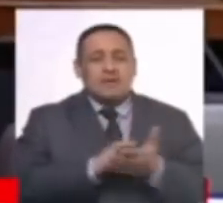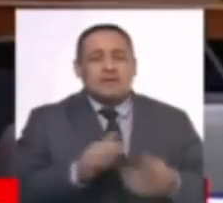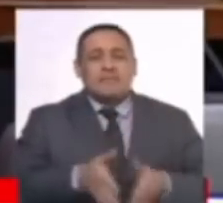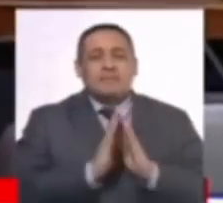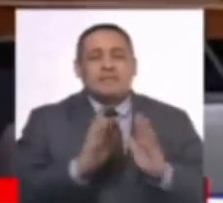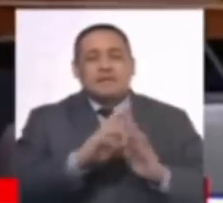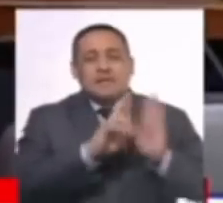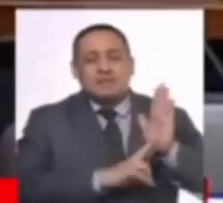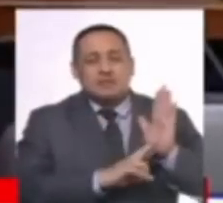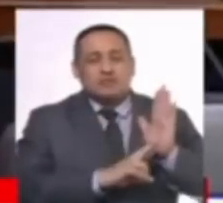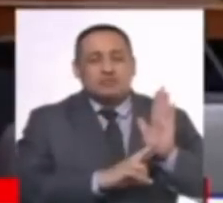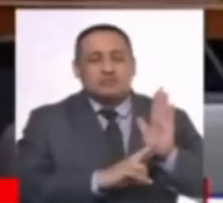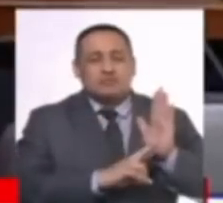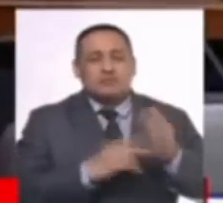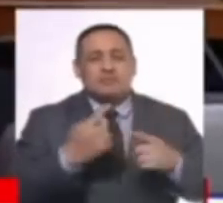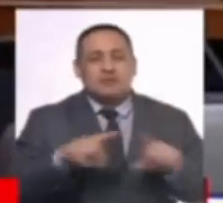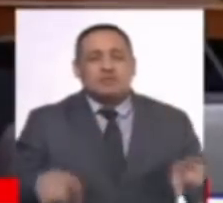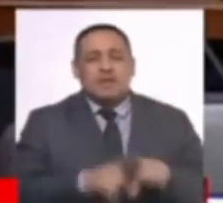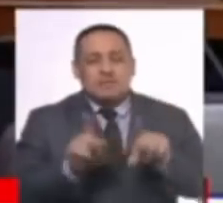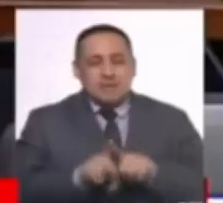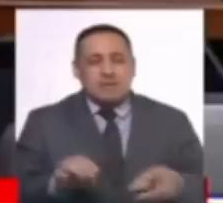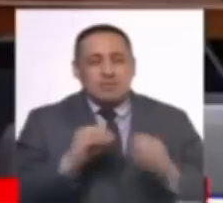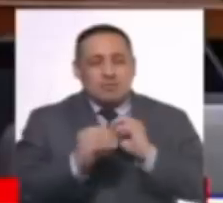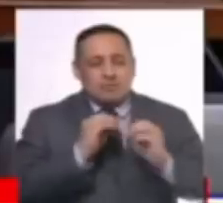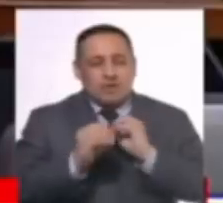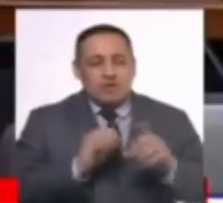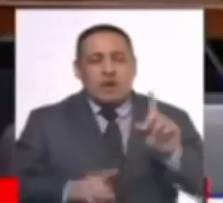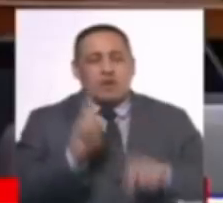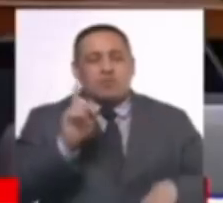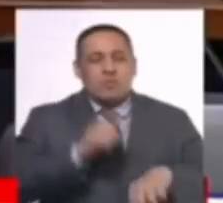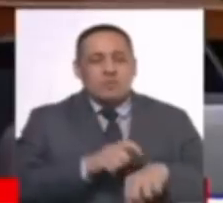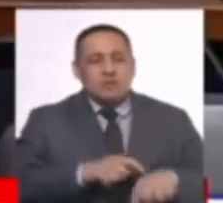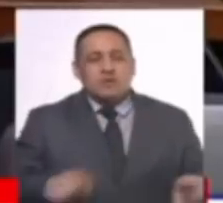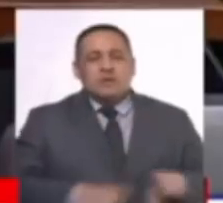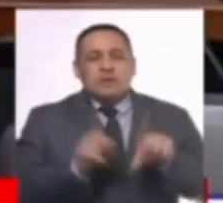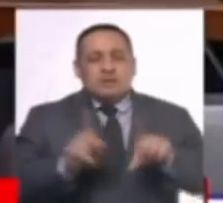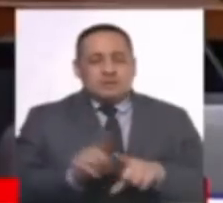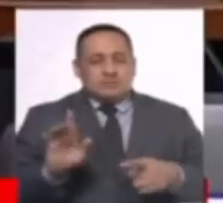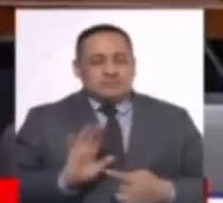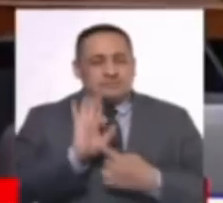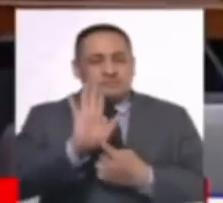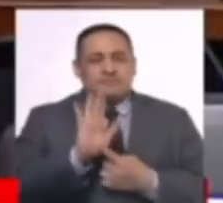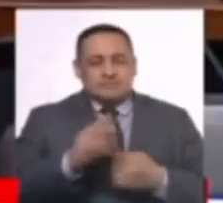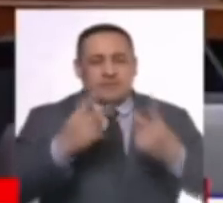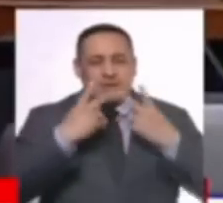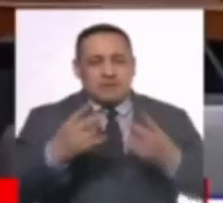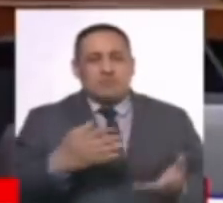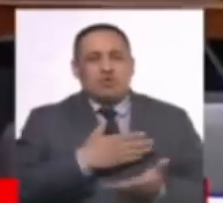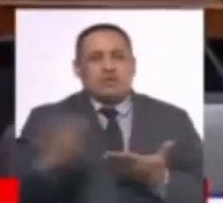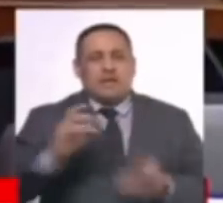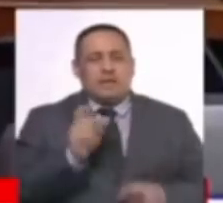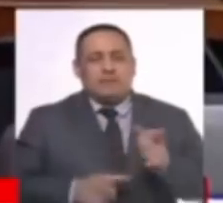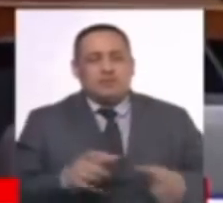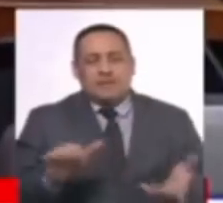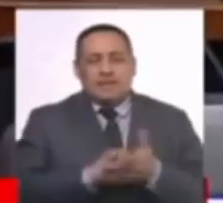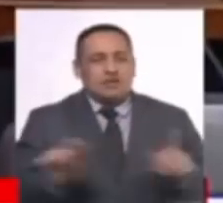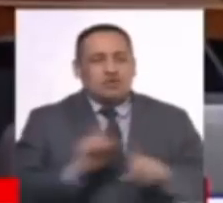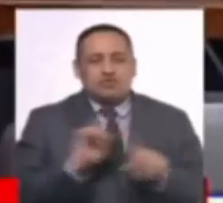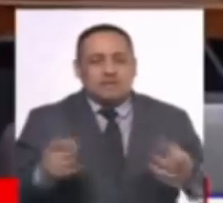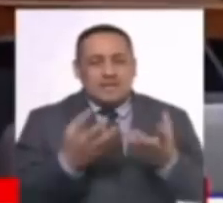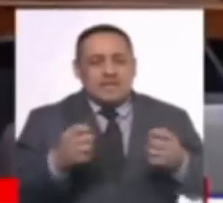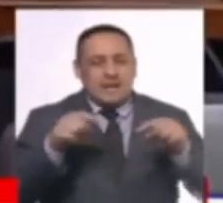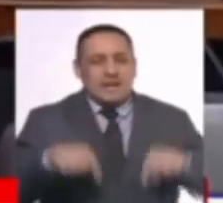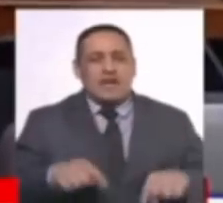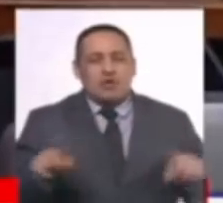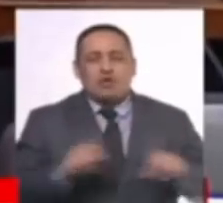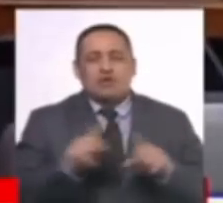nuestros reglamentos, pero que tenemos que modificarlas en algún momento para poder sacar del Parlamento a la gente que no es deseable o